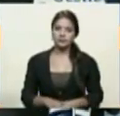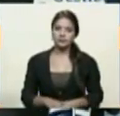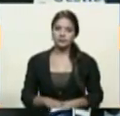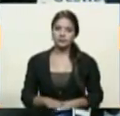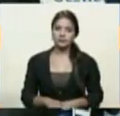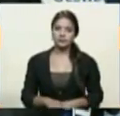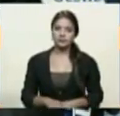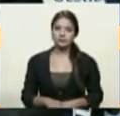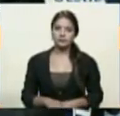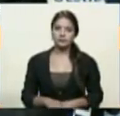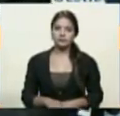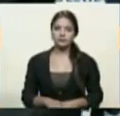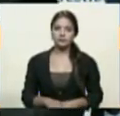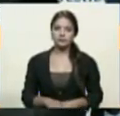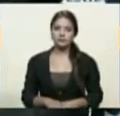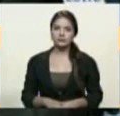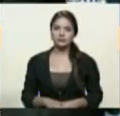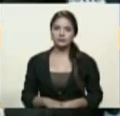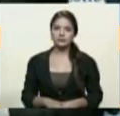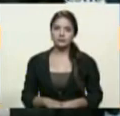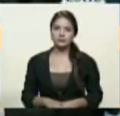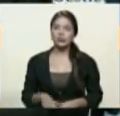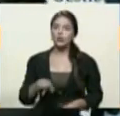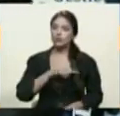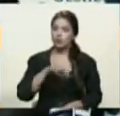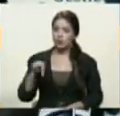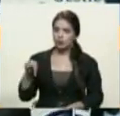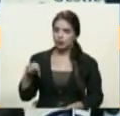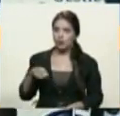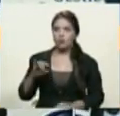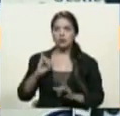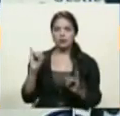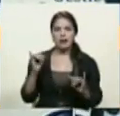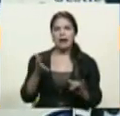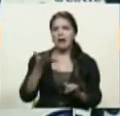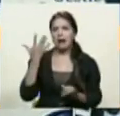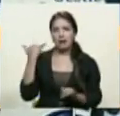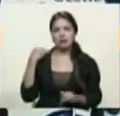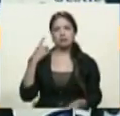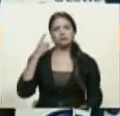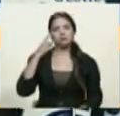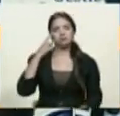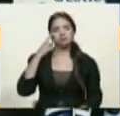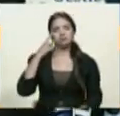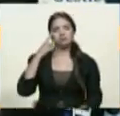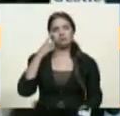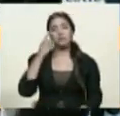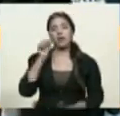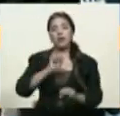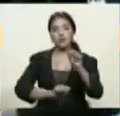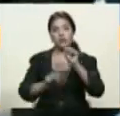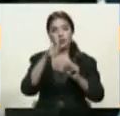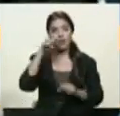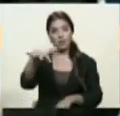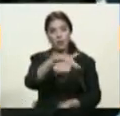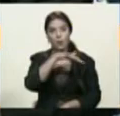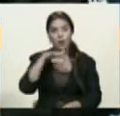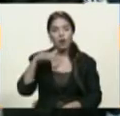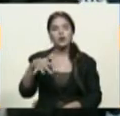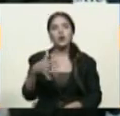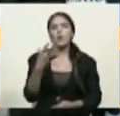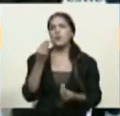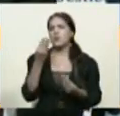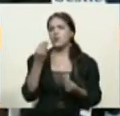nosotros habíamos ya incluido desde la defensoría del pueblo que